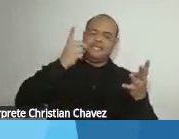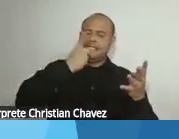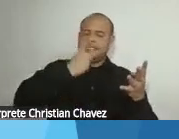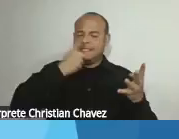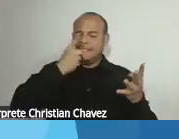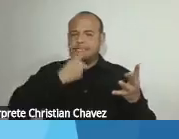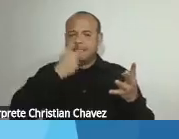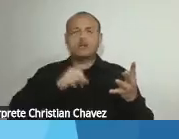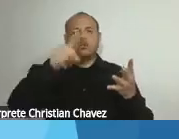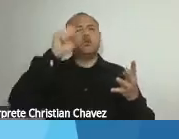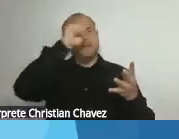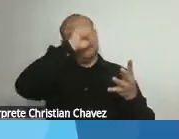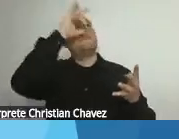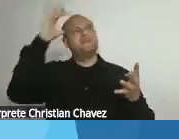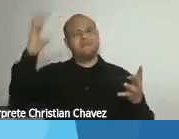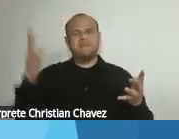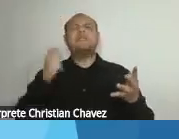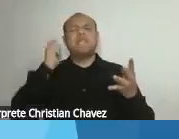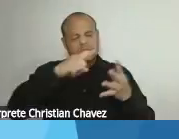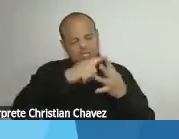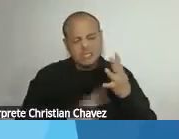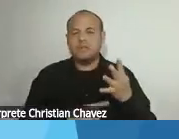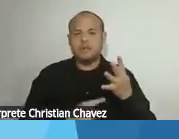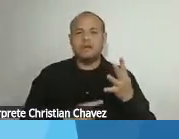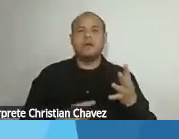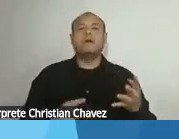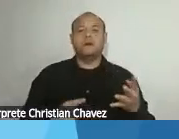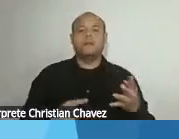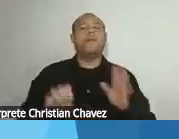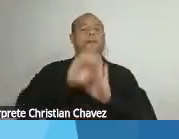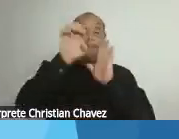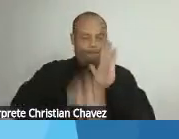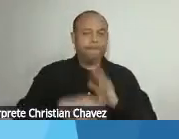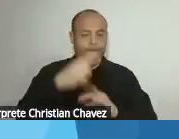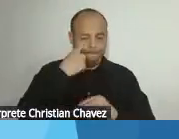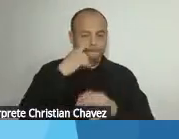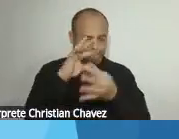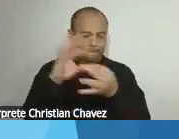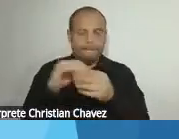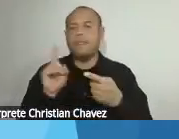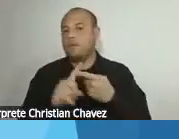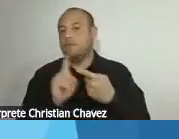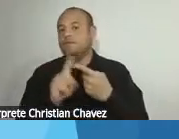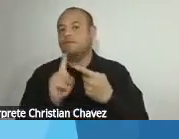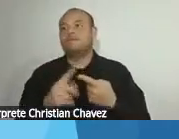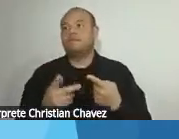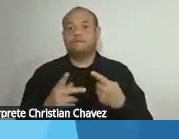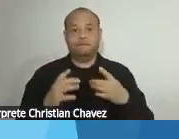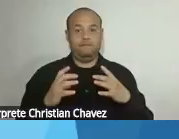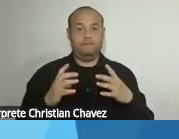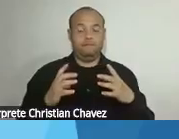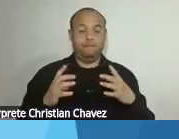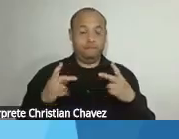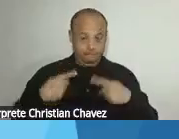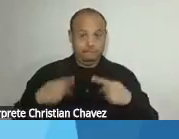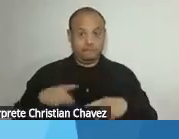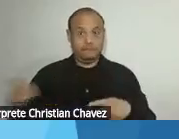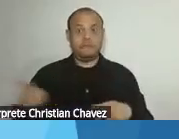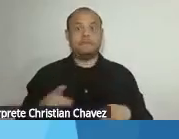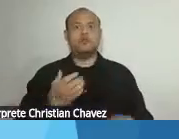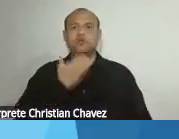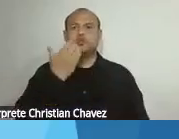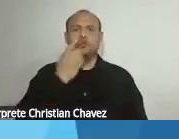idea de que hay un descontrol en la glucosa. Por ejemplo, si la persona está orinando